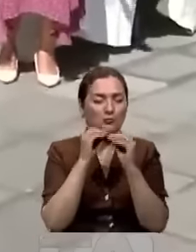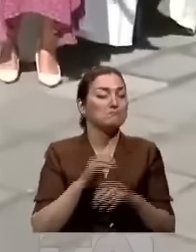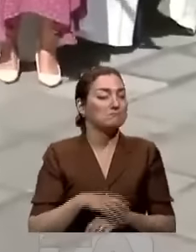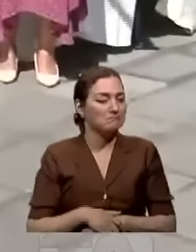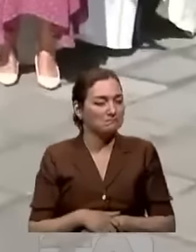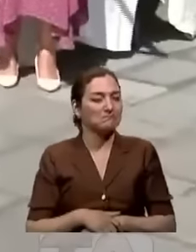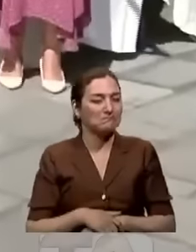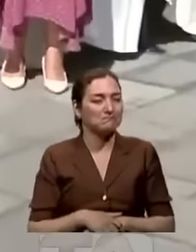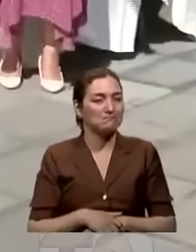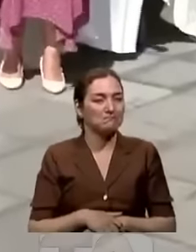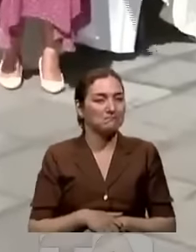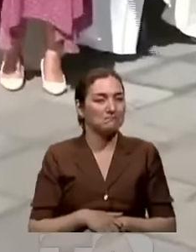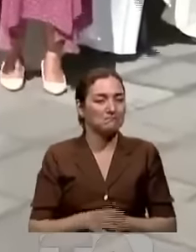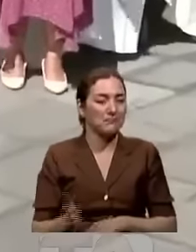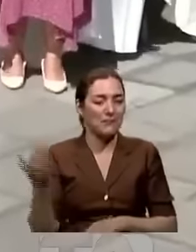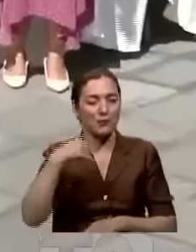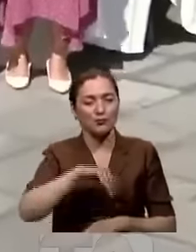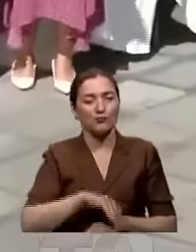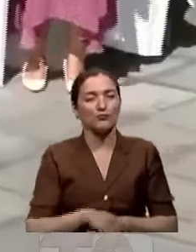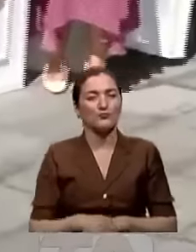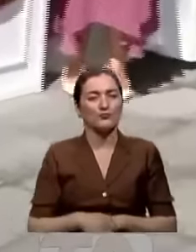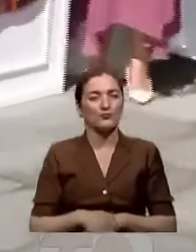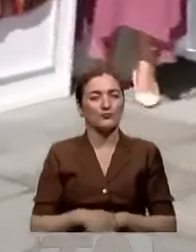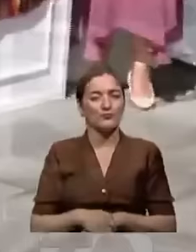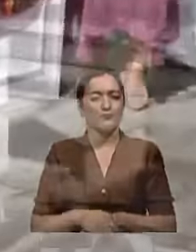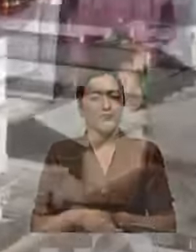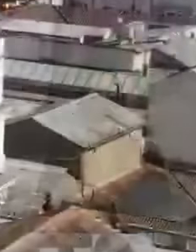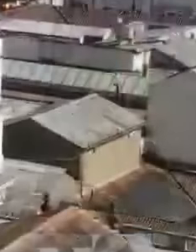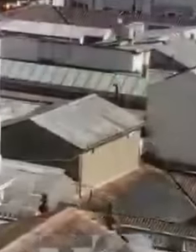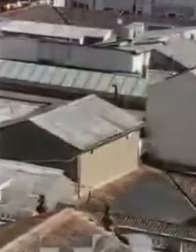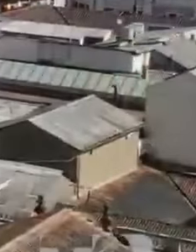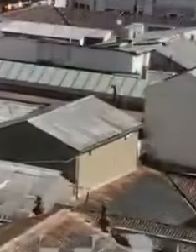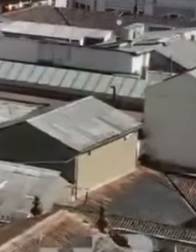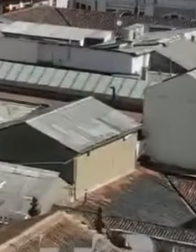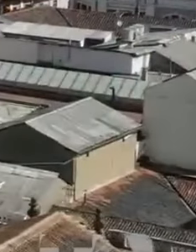de maracuyá. Vamos. Vamos. Vamos.